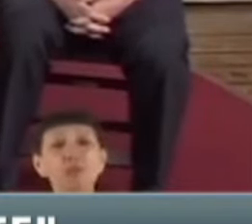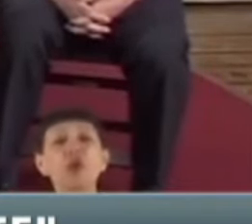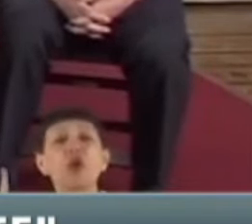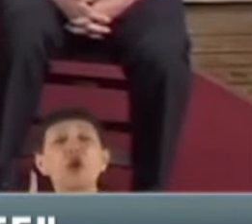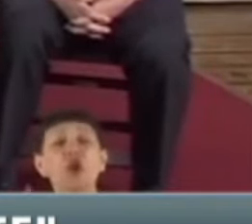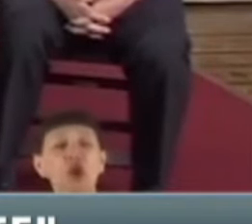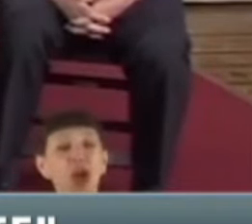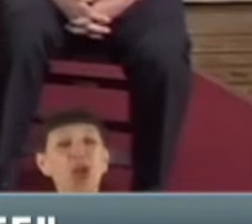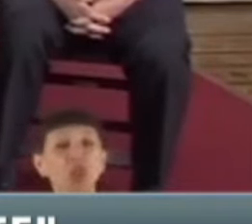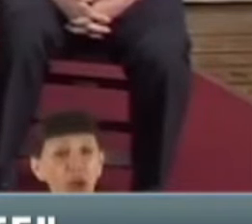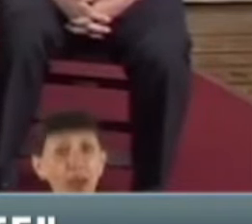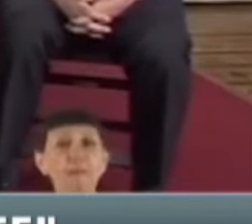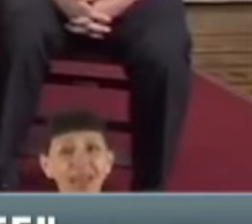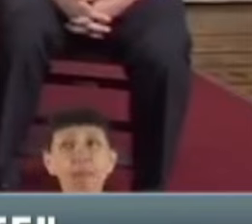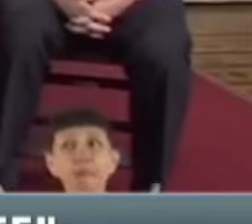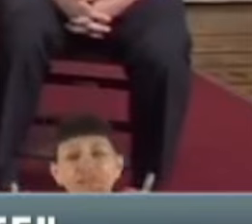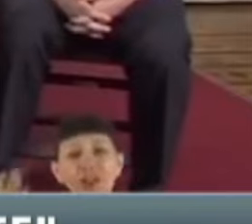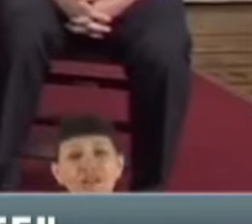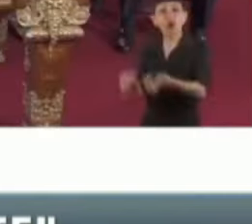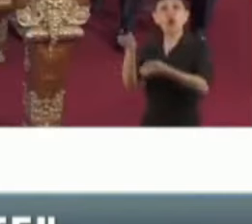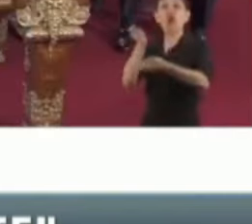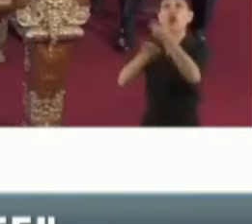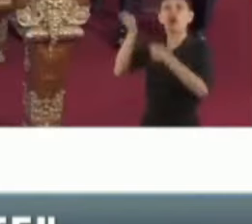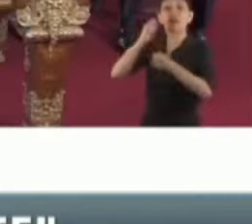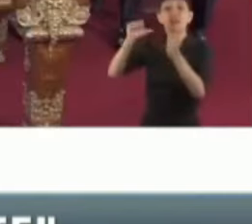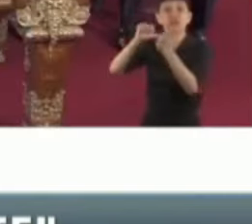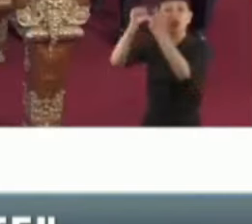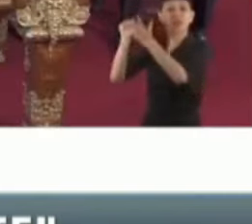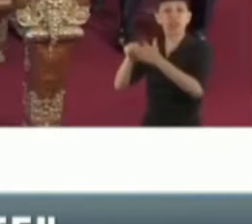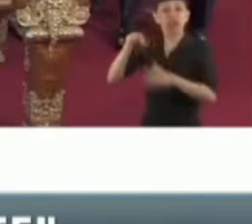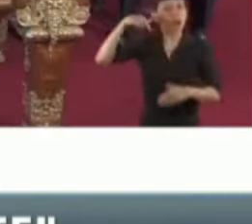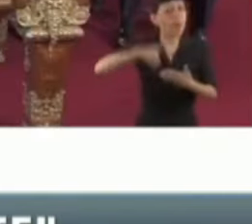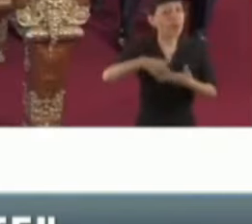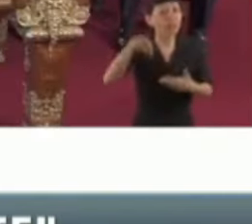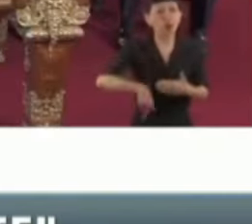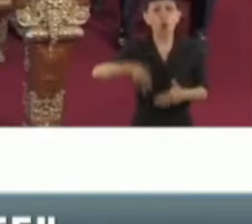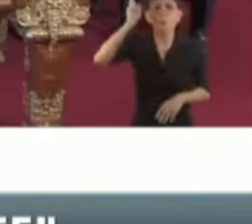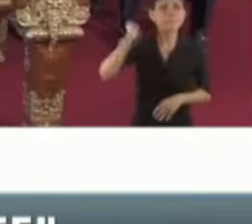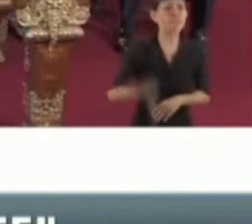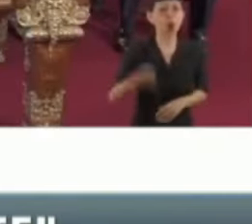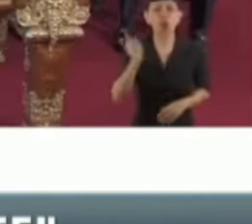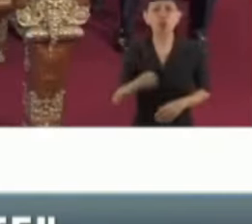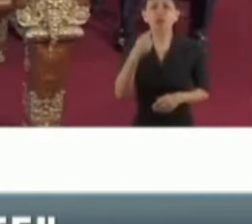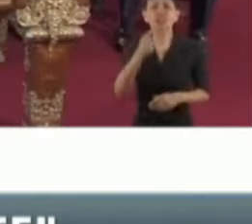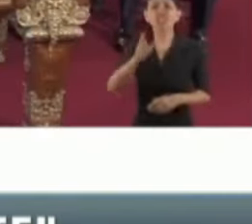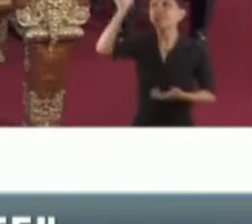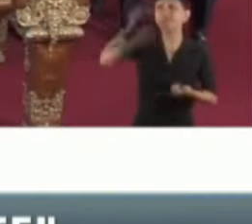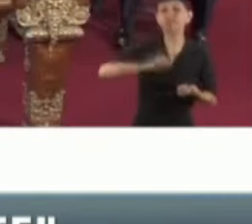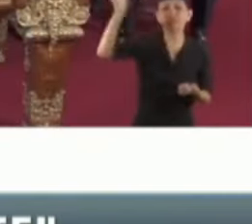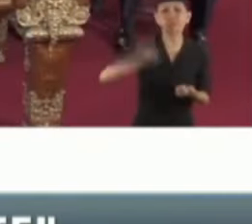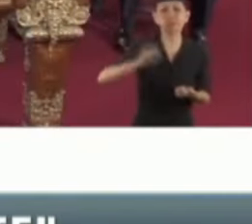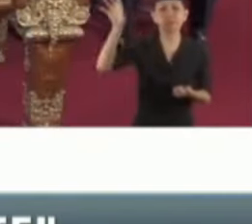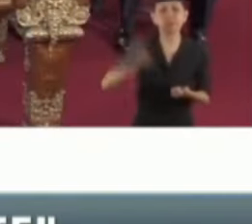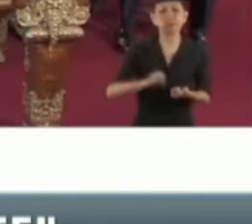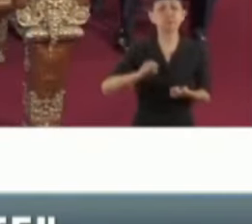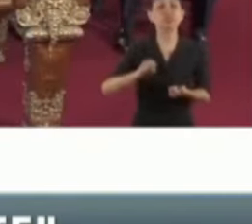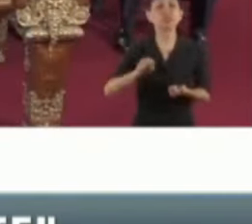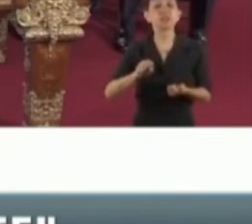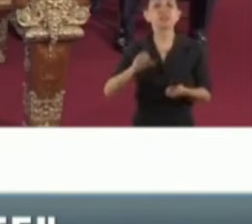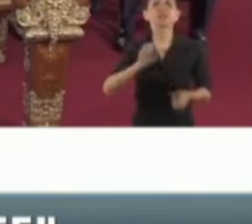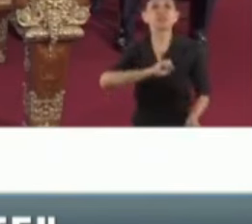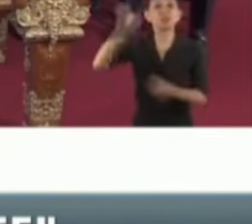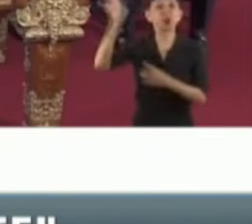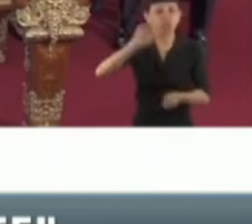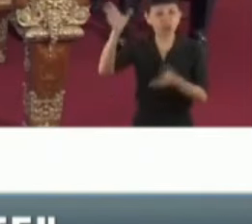75% de emociones negativas y las emociones negativas solo reunían el 25%. Entonces, emocionalmente, ¿no? Las